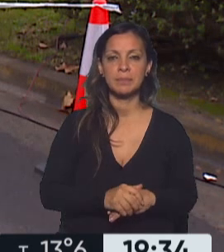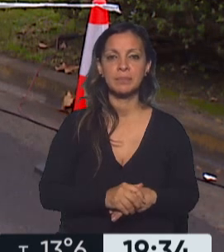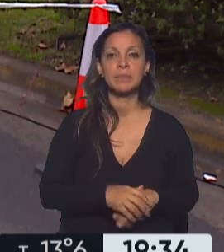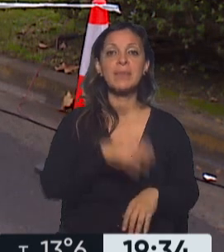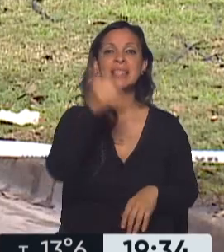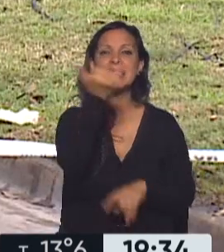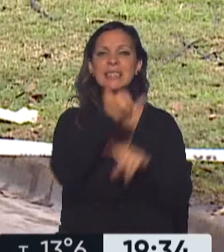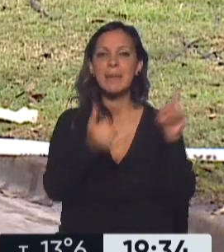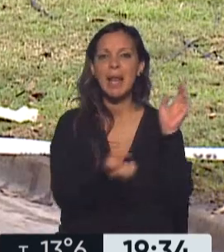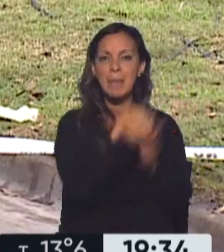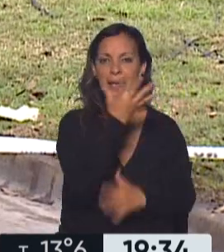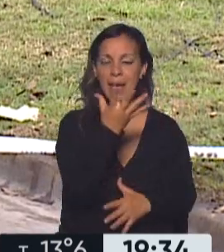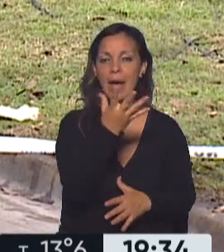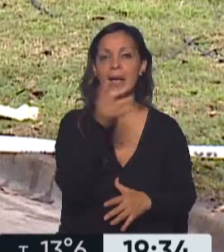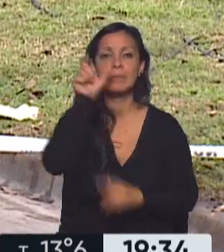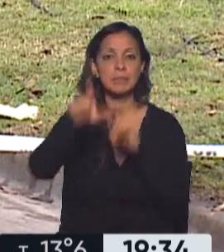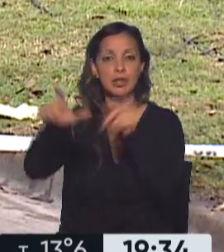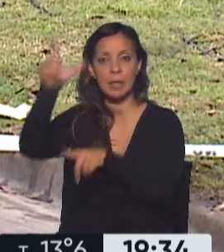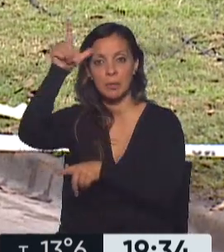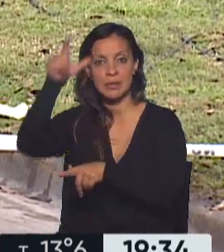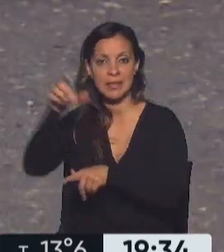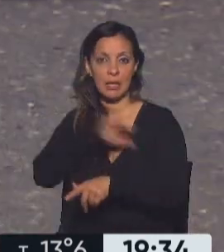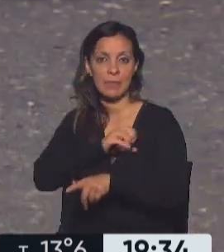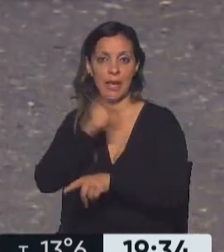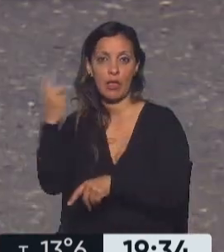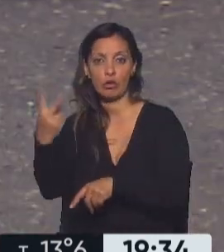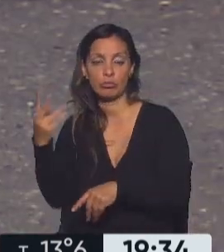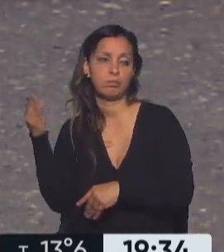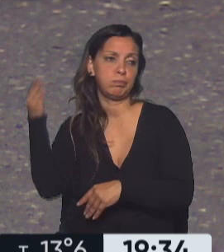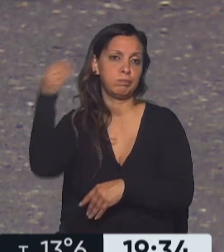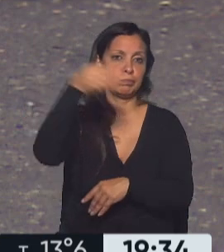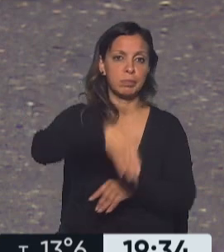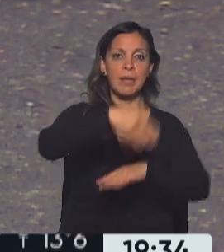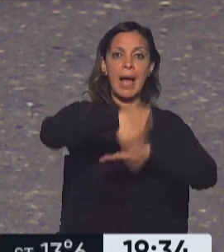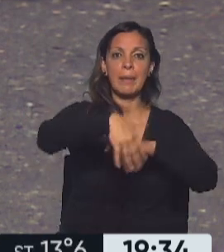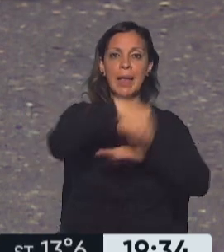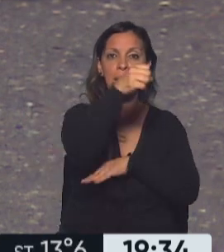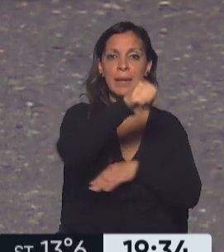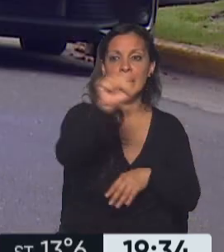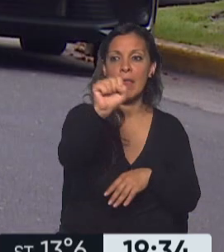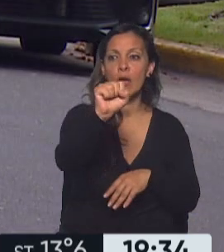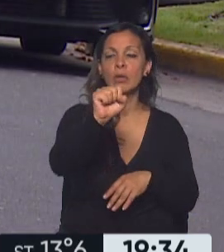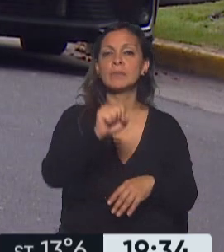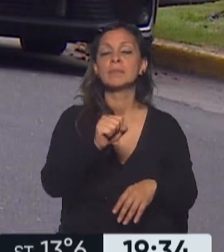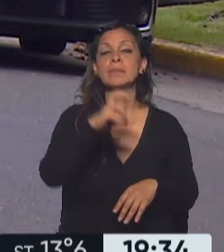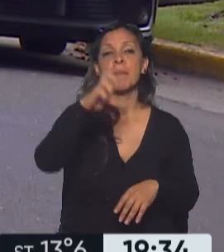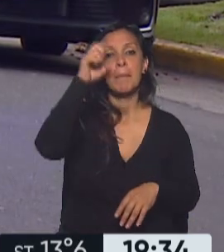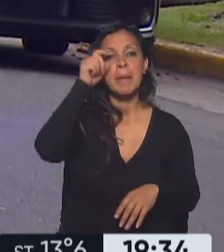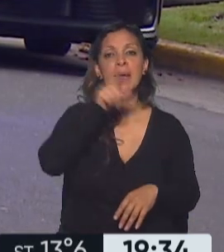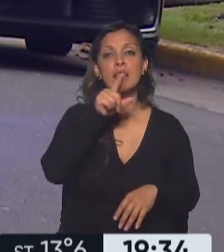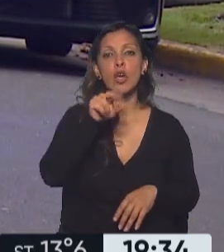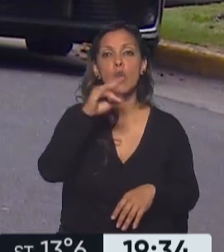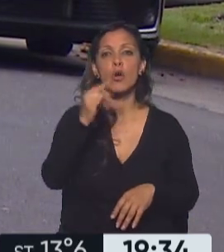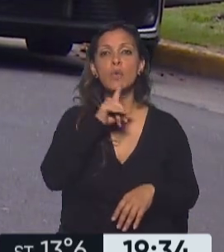de la mañana efectivos de la comisaría vecinal dos se trasladaron a esta avenida del libertador y pettoruti por un hombre indocumentado